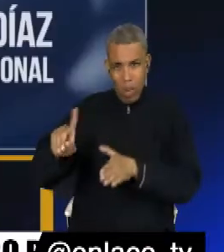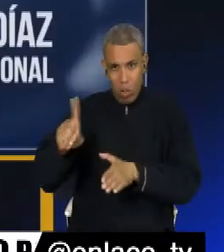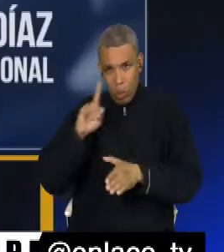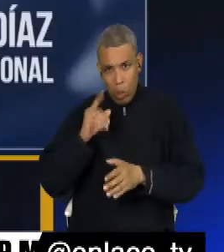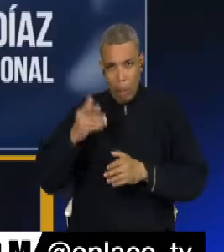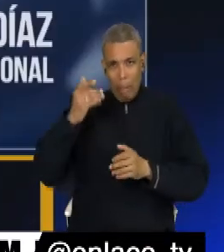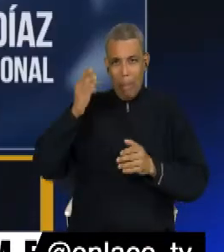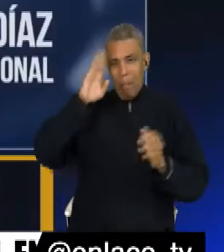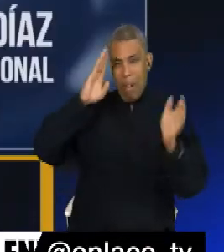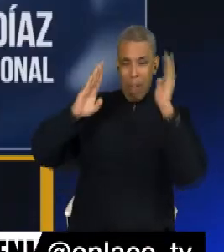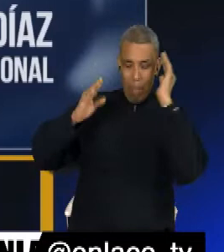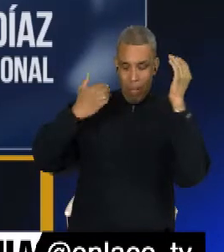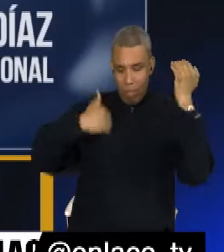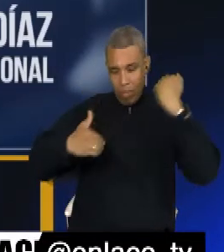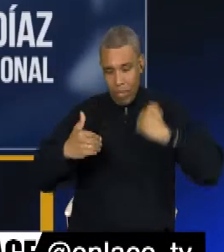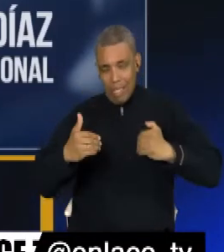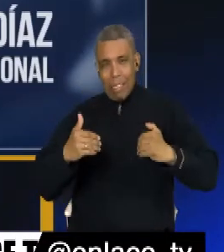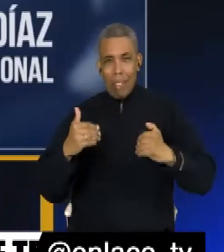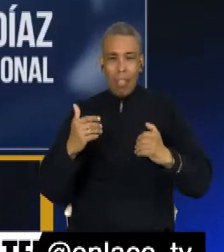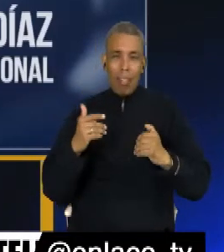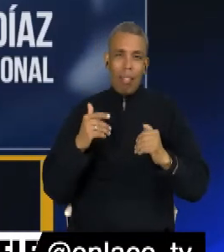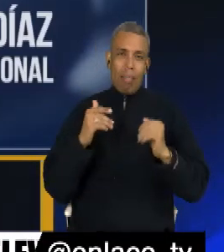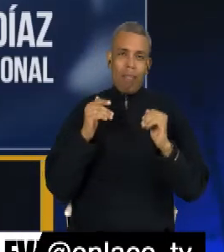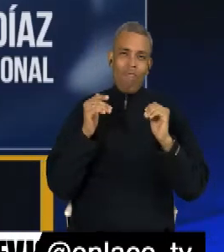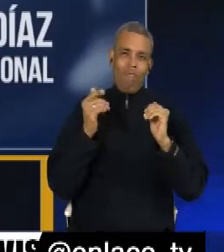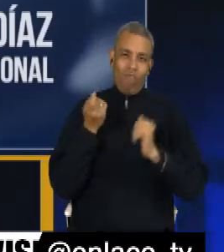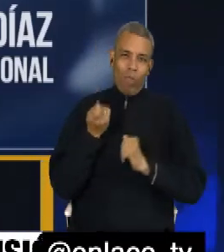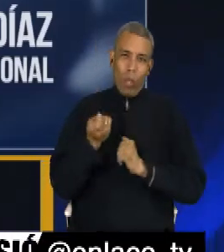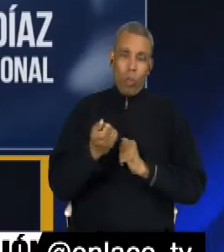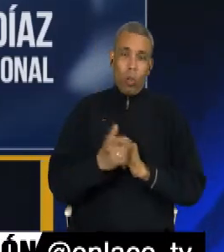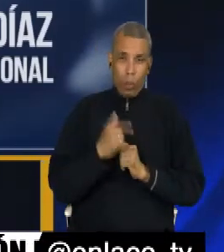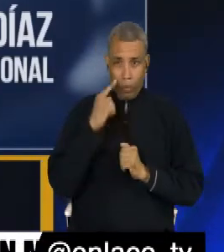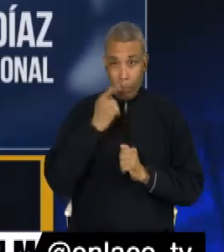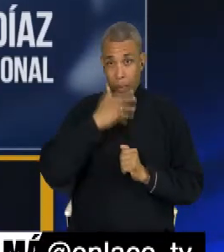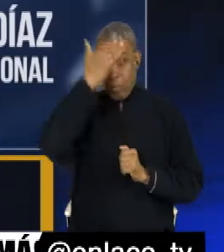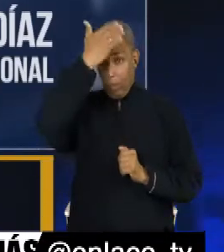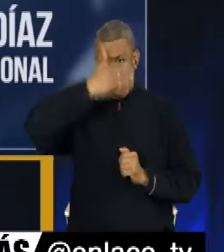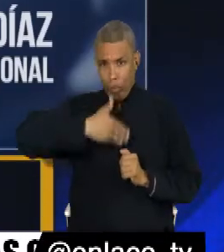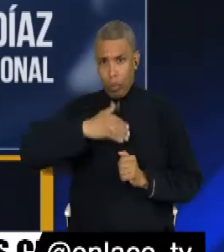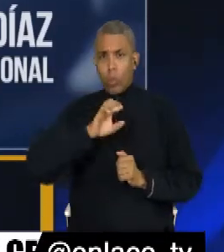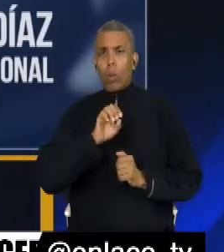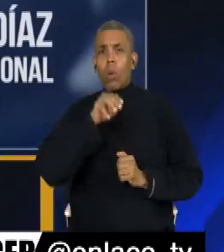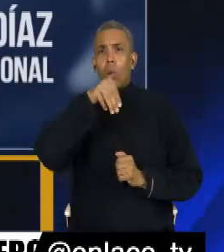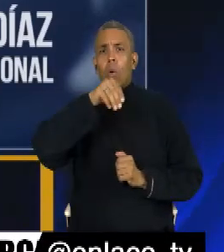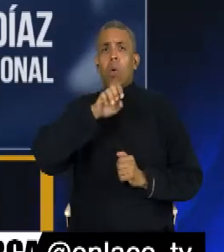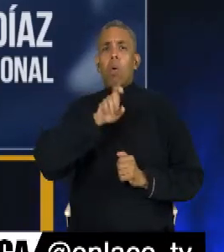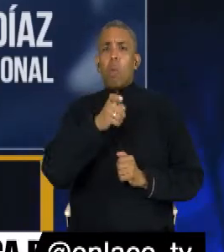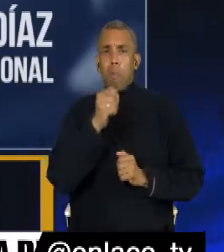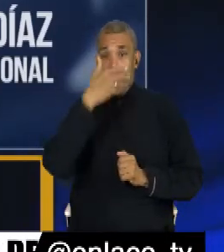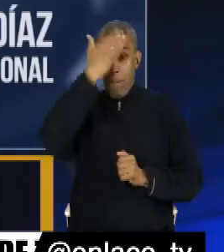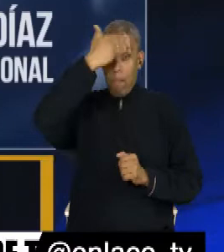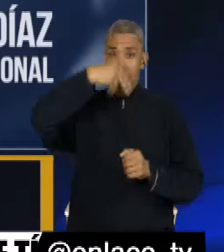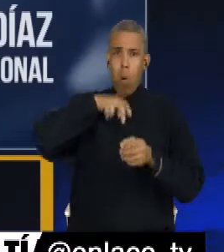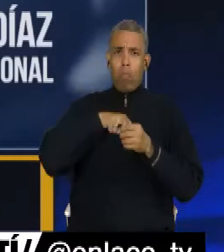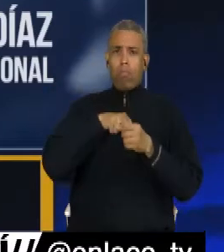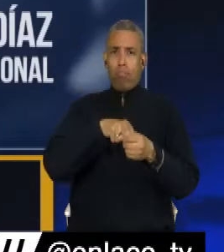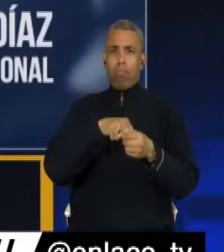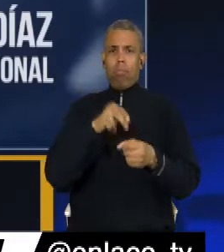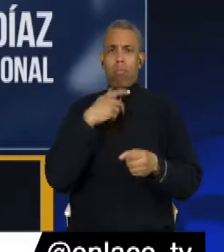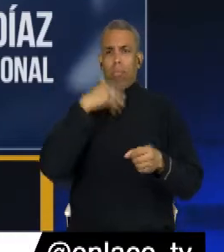conocimiento que era un bus de Omega que cubría la ruta de Medellín de Cimitarra.